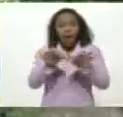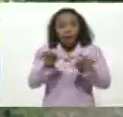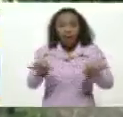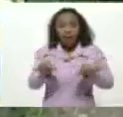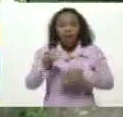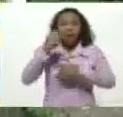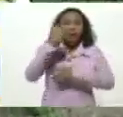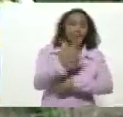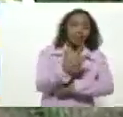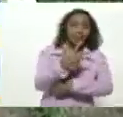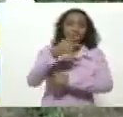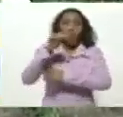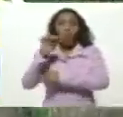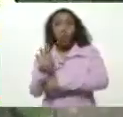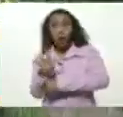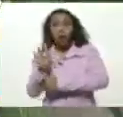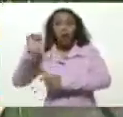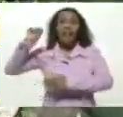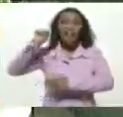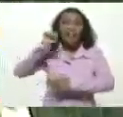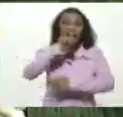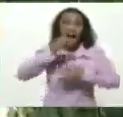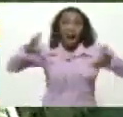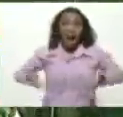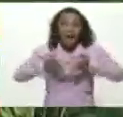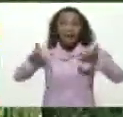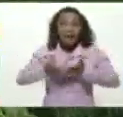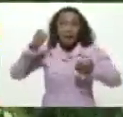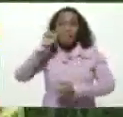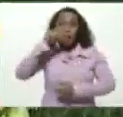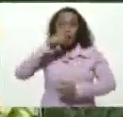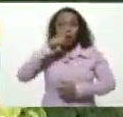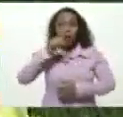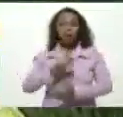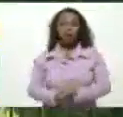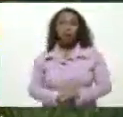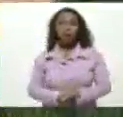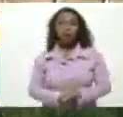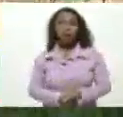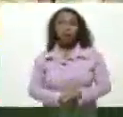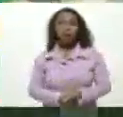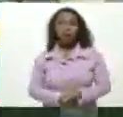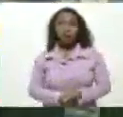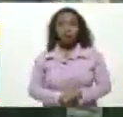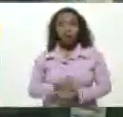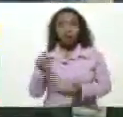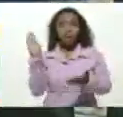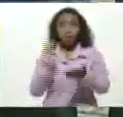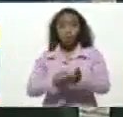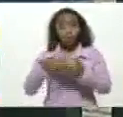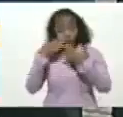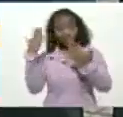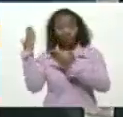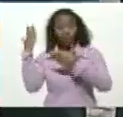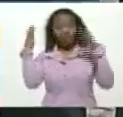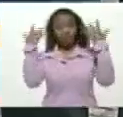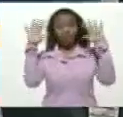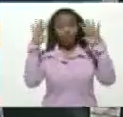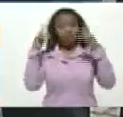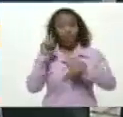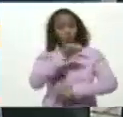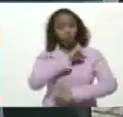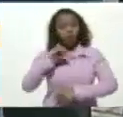4 toneladas de zanahoria para la ensalada de pollo, de la gallina. Hay que ponerle. ¿Ah? Y es mi solo conuco. Tú solito,